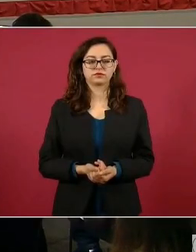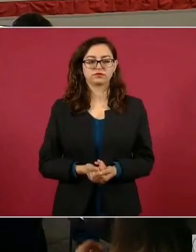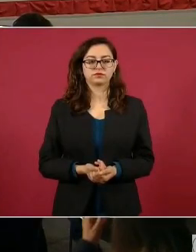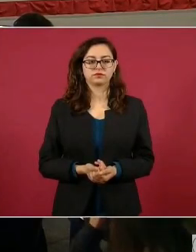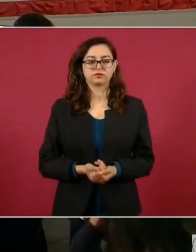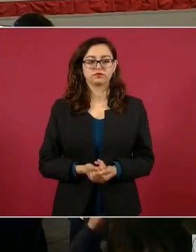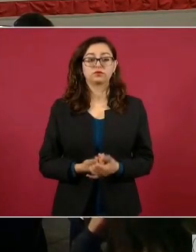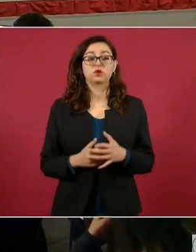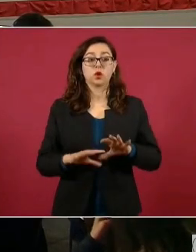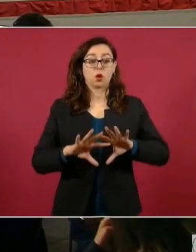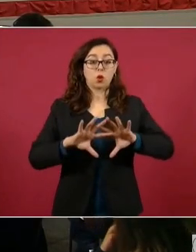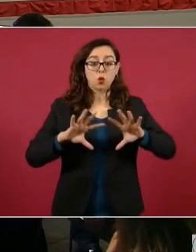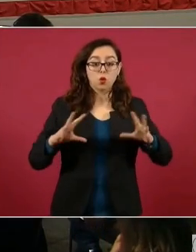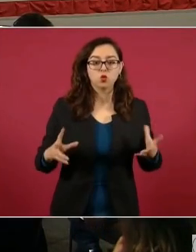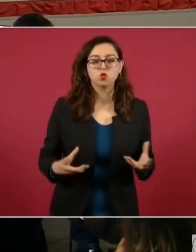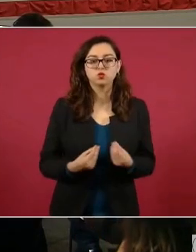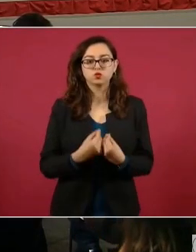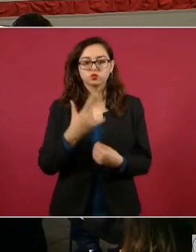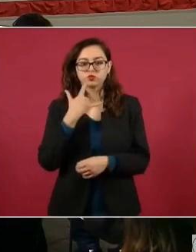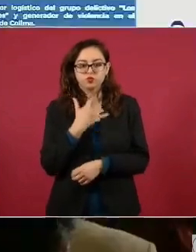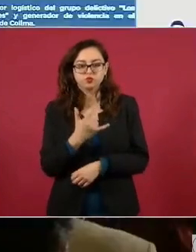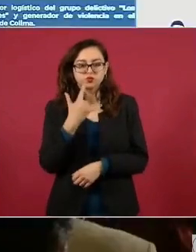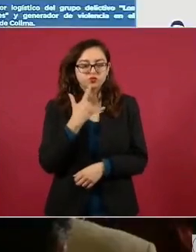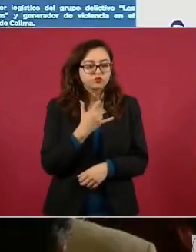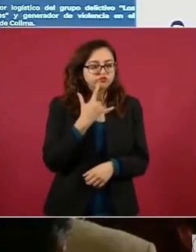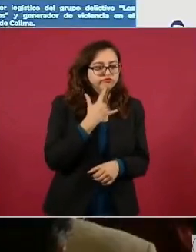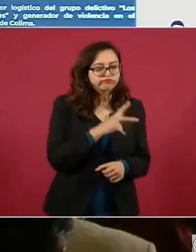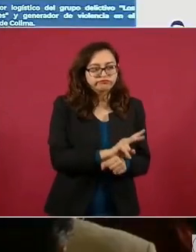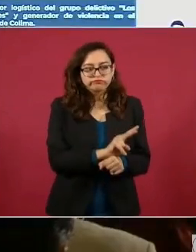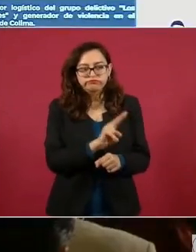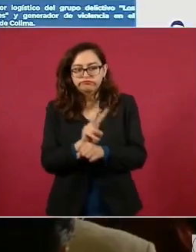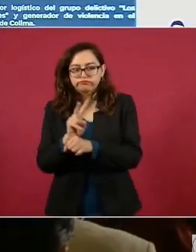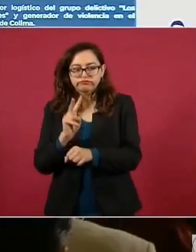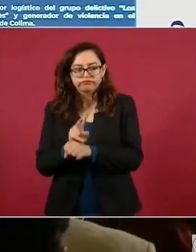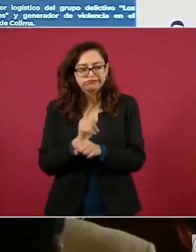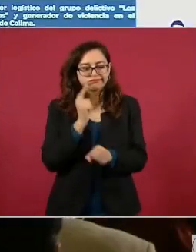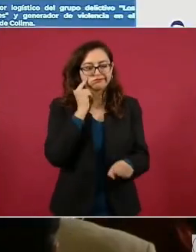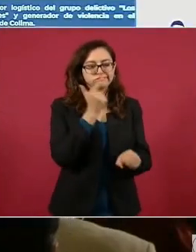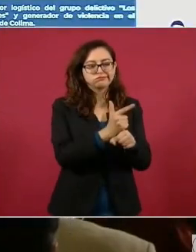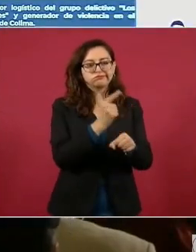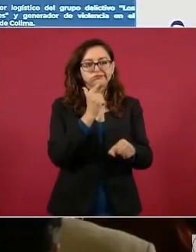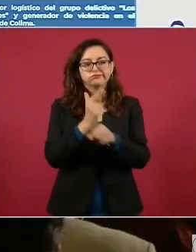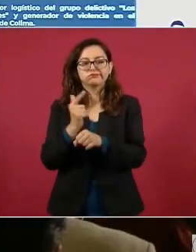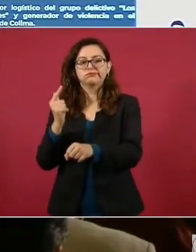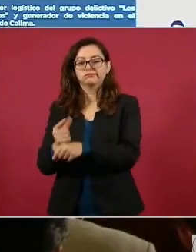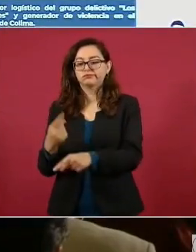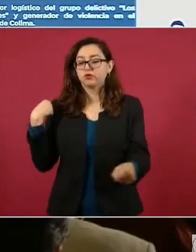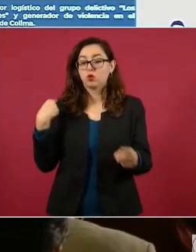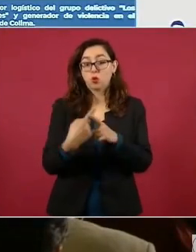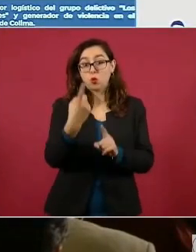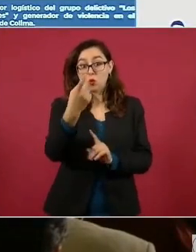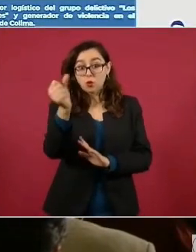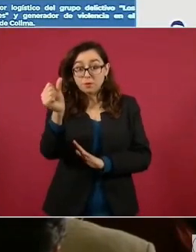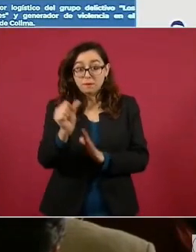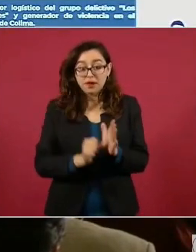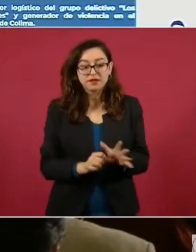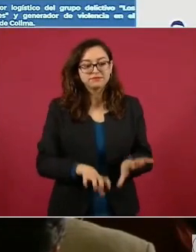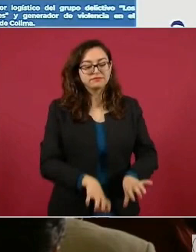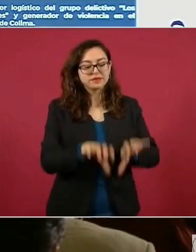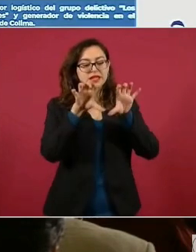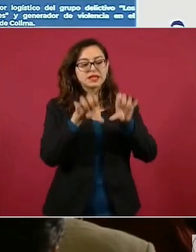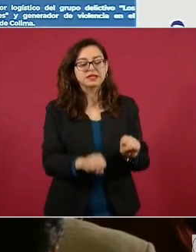todo un esfuerzo de inteligencia en el mes que lo se logró la detención de 189